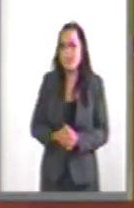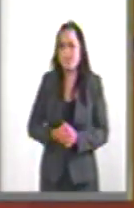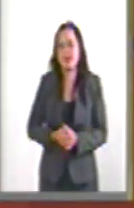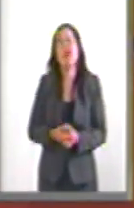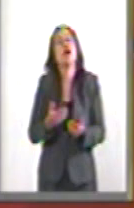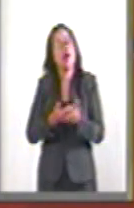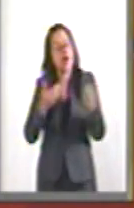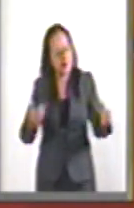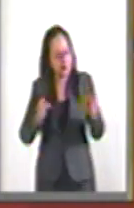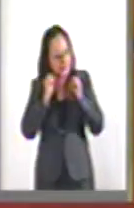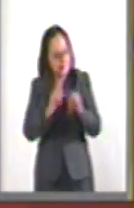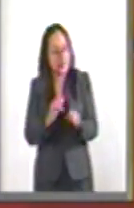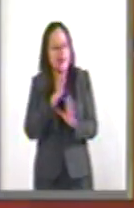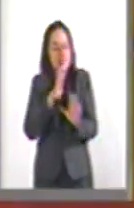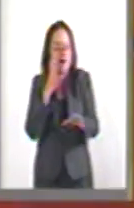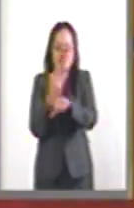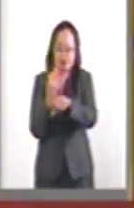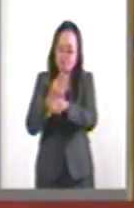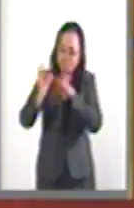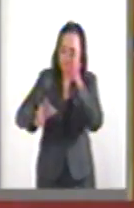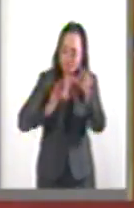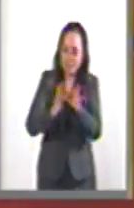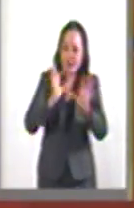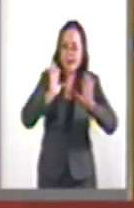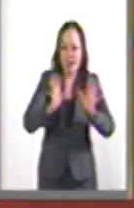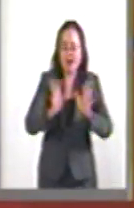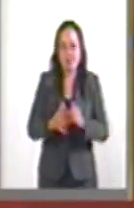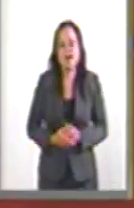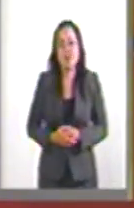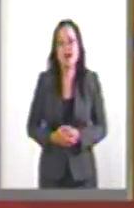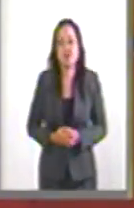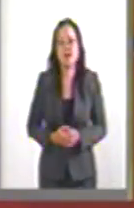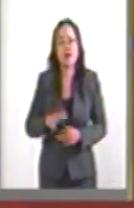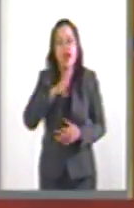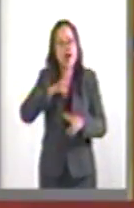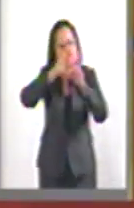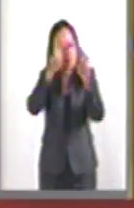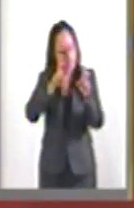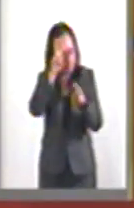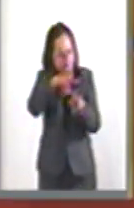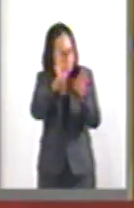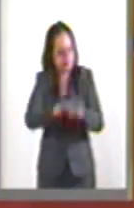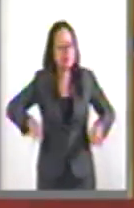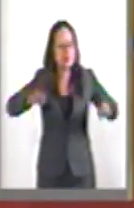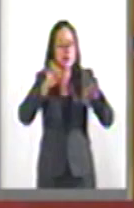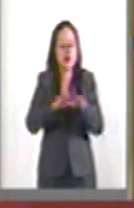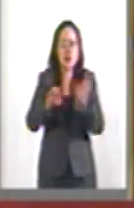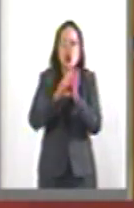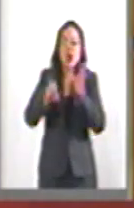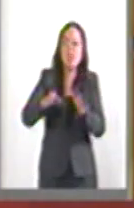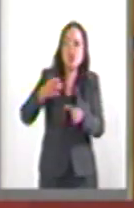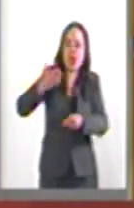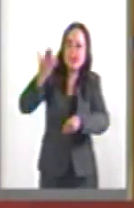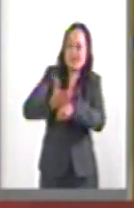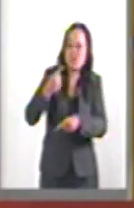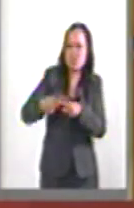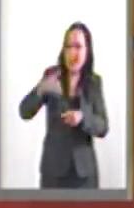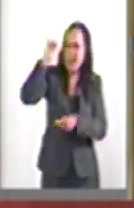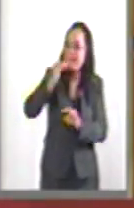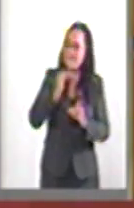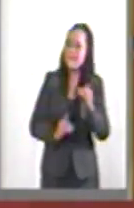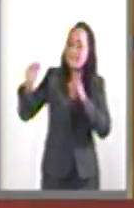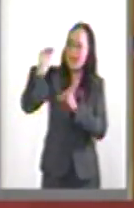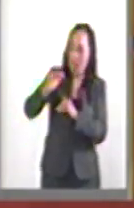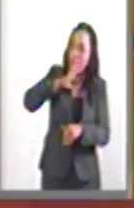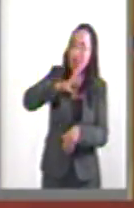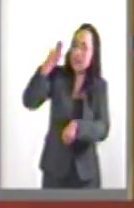sí, ahora ya quedó. Y se tocan temas importantes como castigo a los superiores